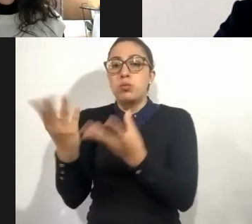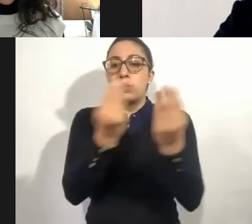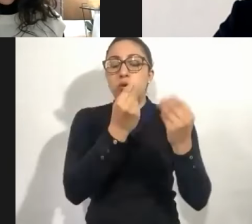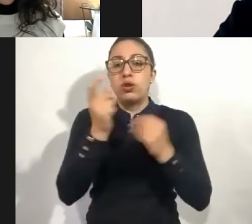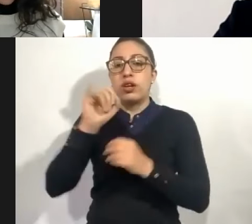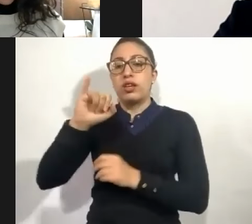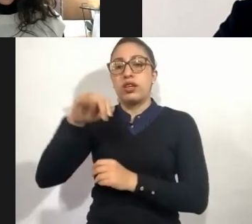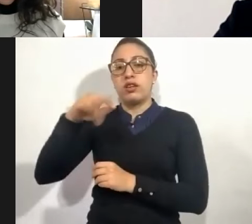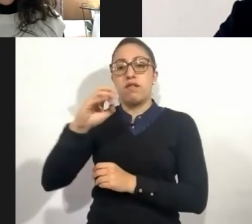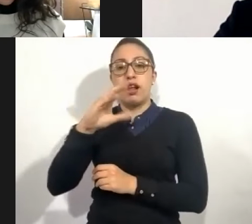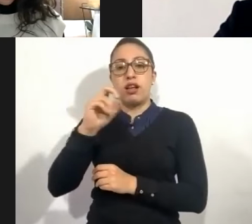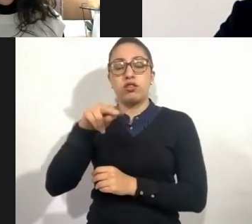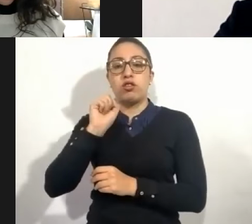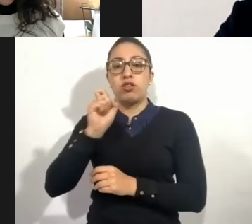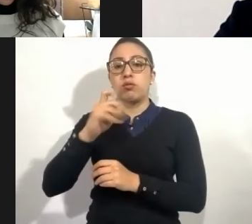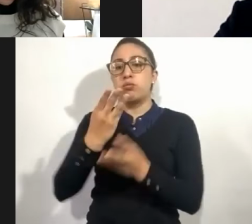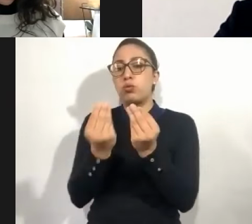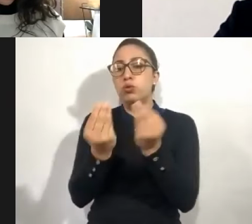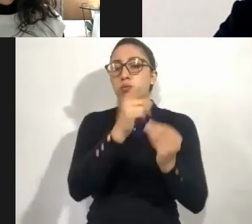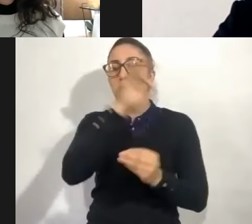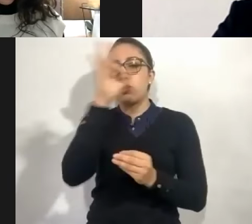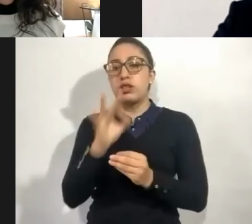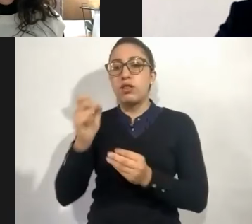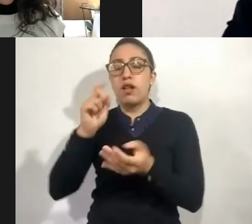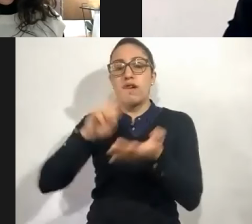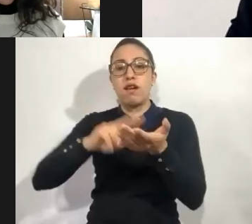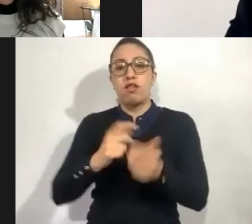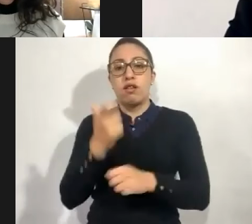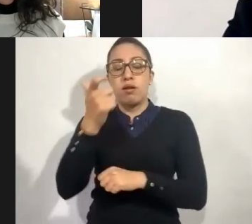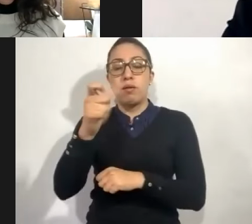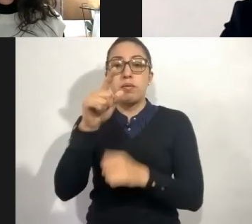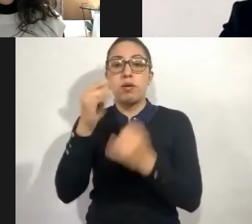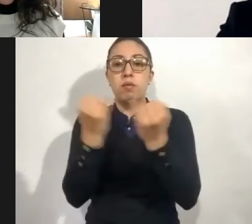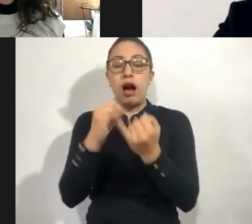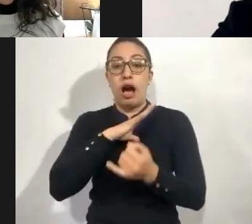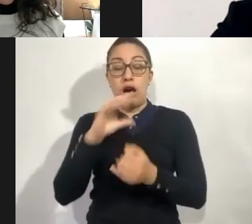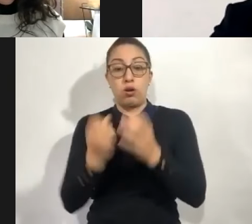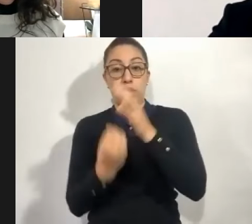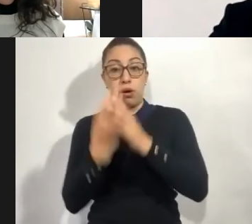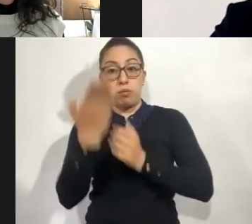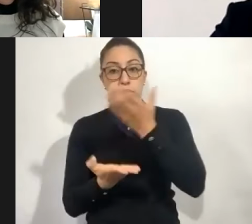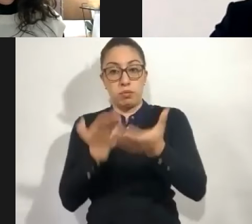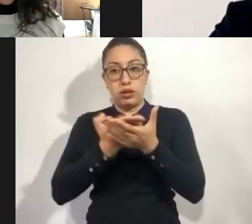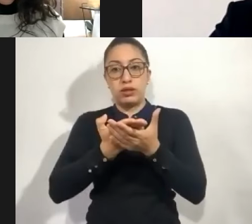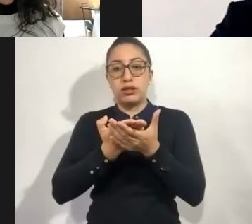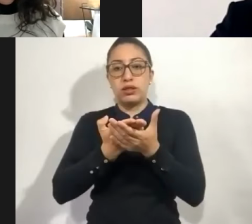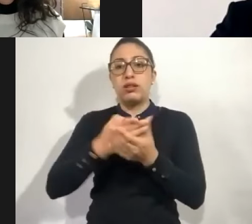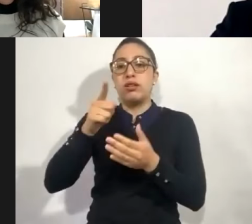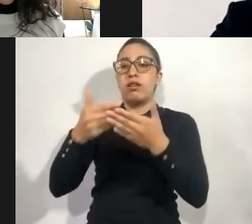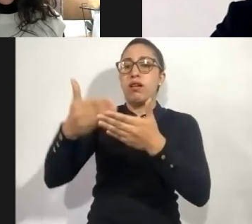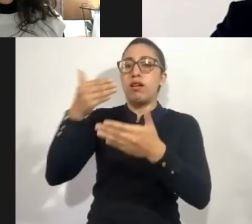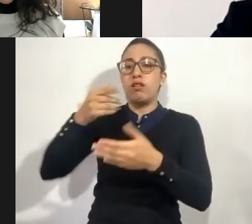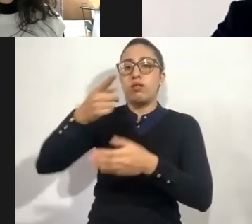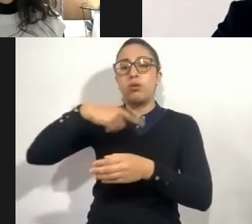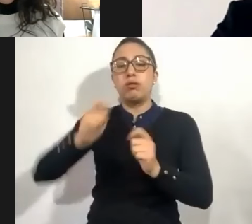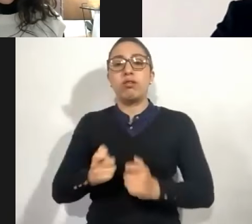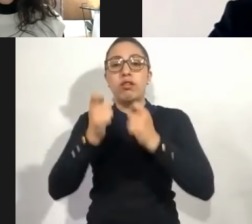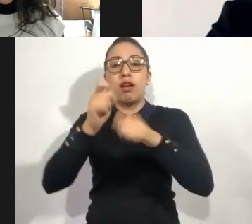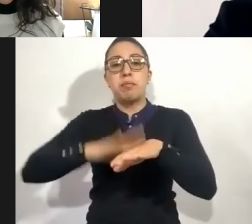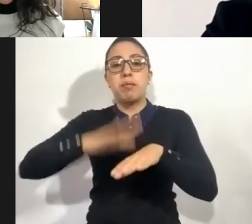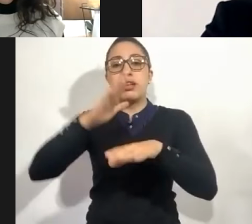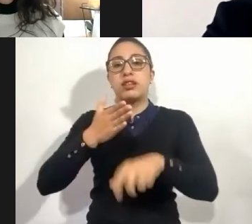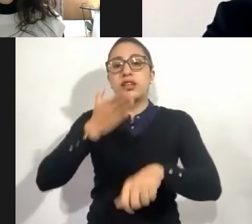social. También hablábamos de un nuevo esquema conciliador, dejando atrás el boceto sancionador.